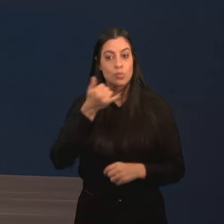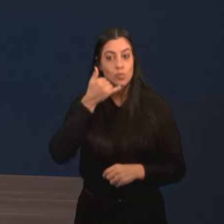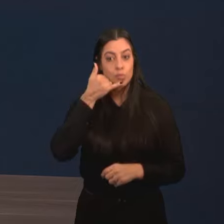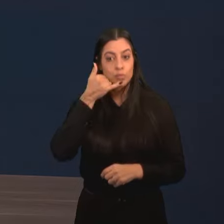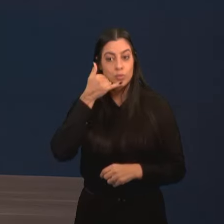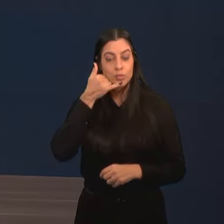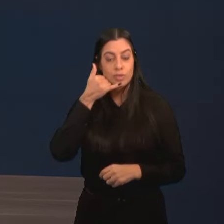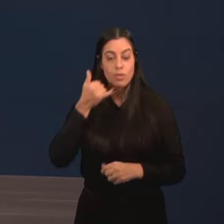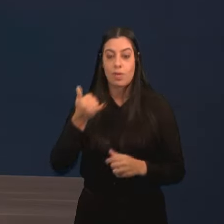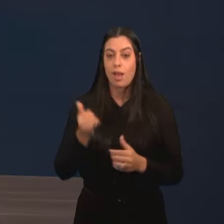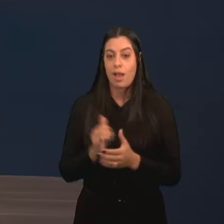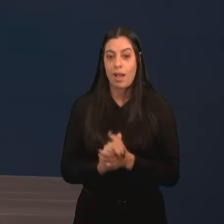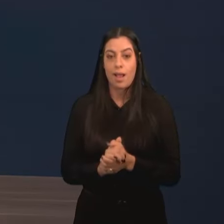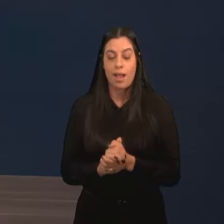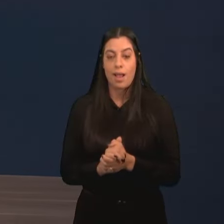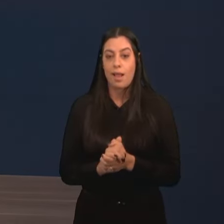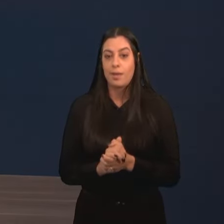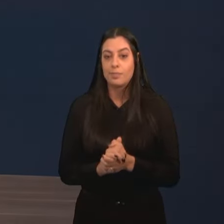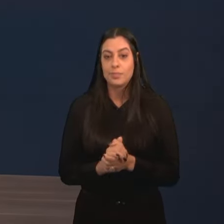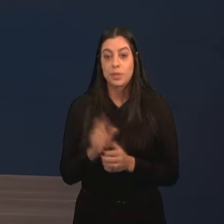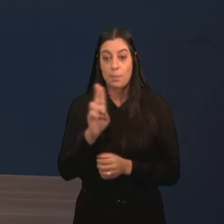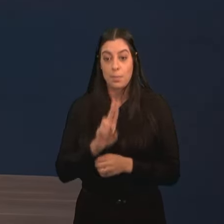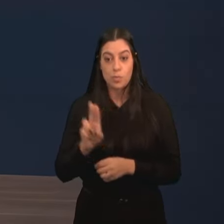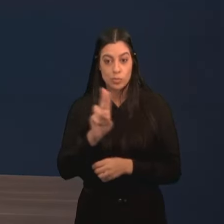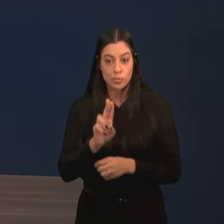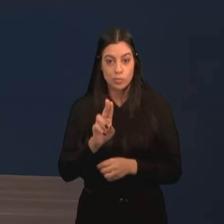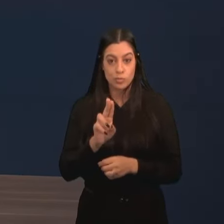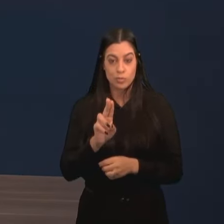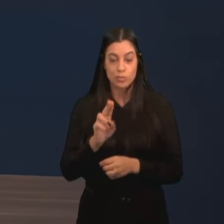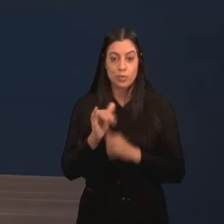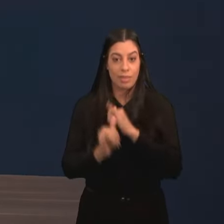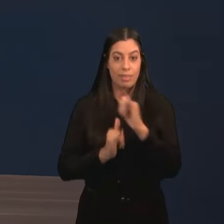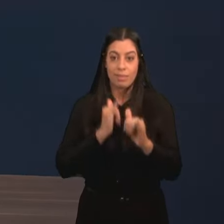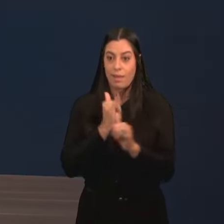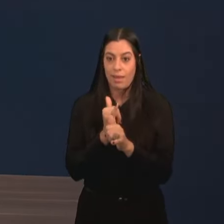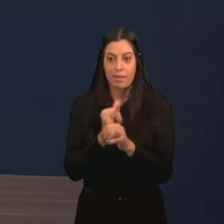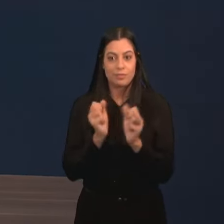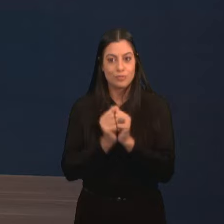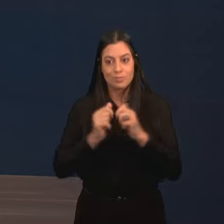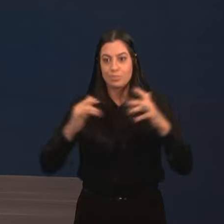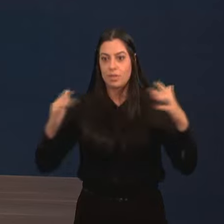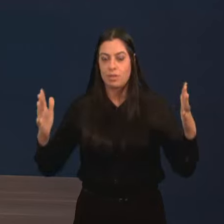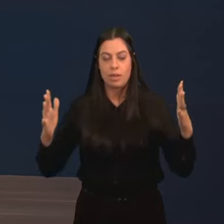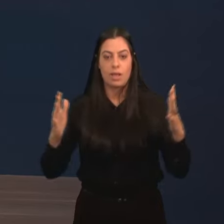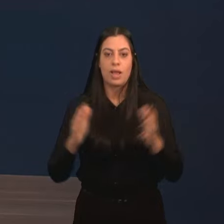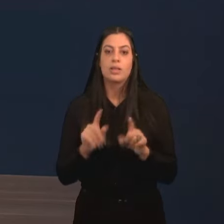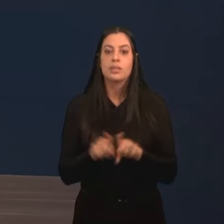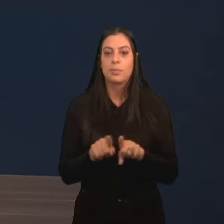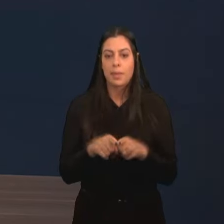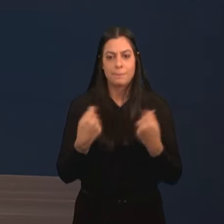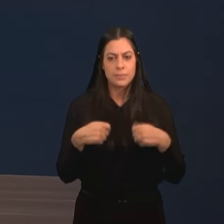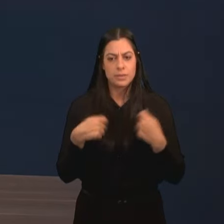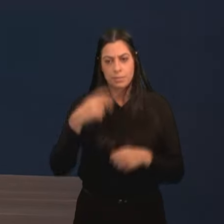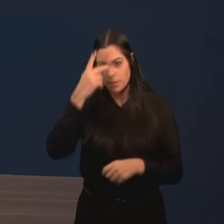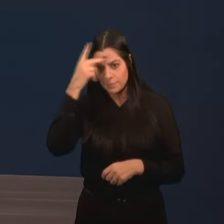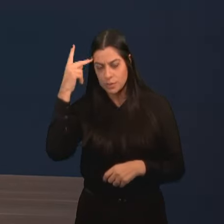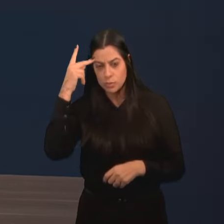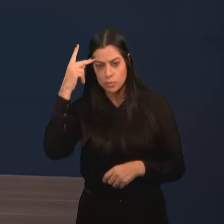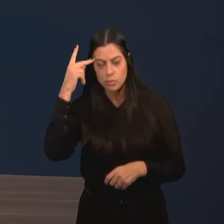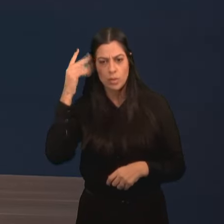los smartphones de última generación, el uso de la Internet de banda ancha. Necesitamos que la